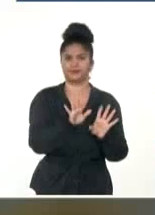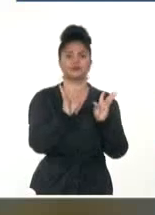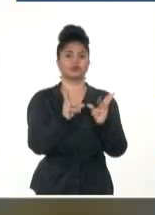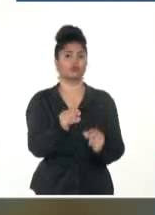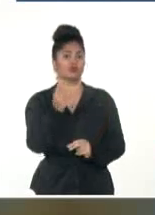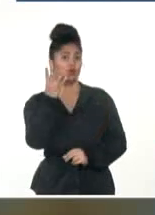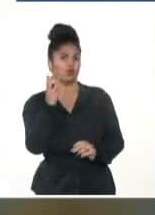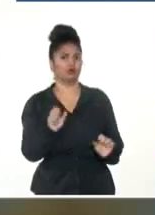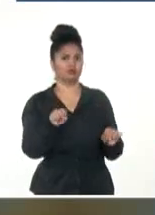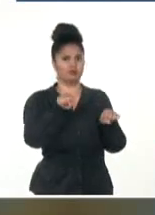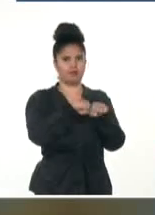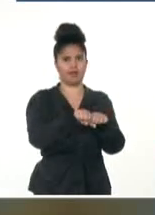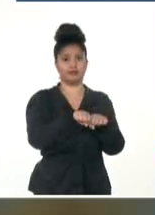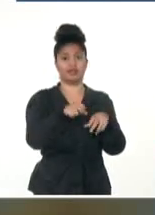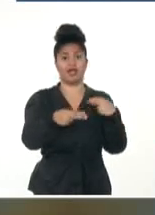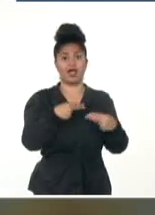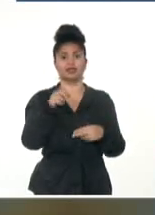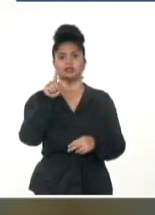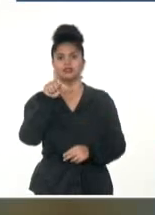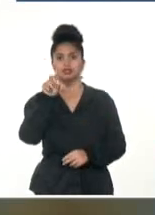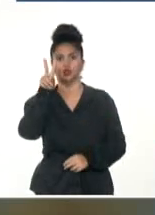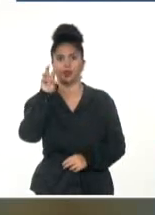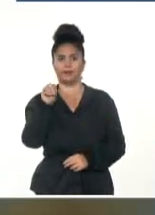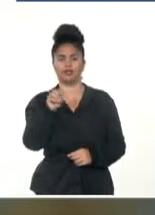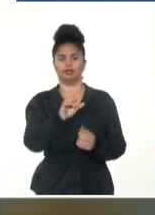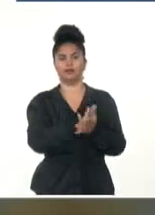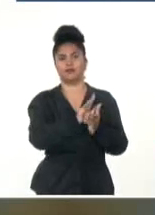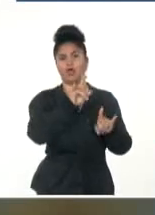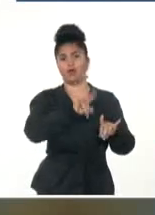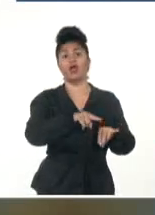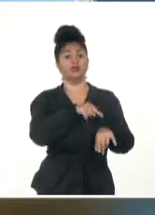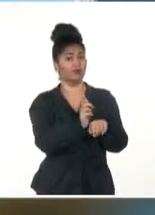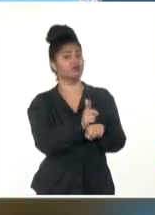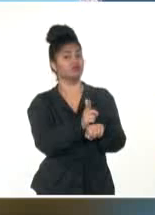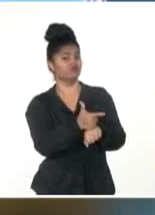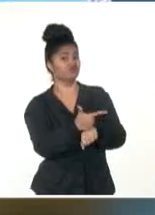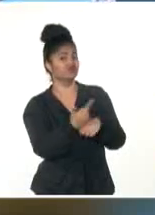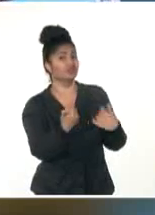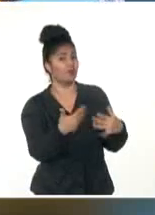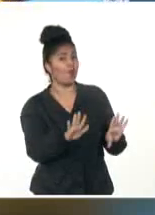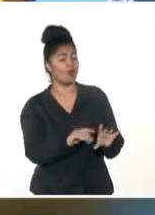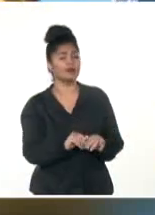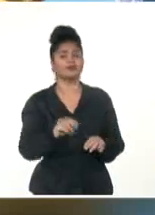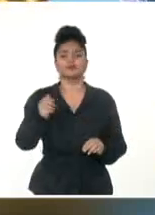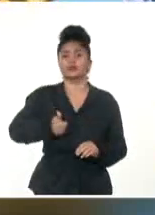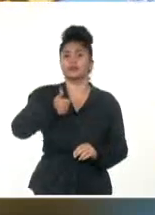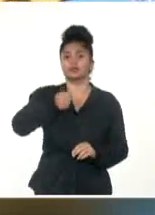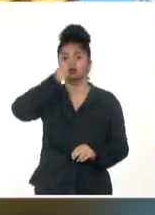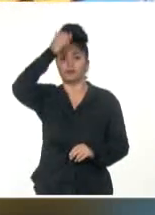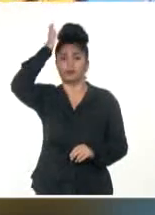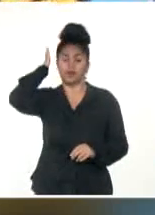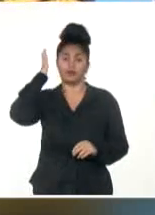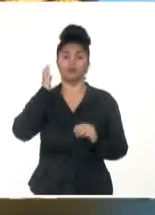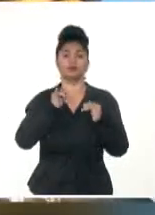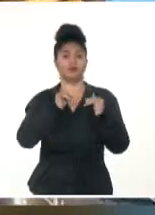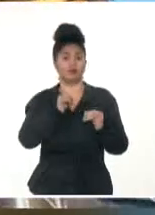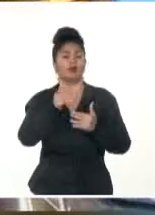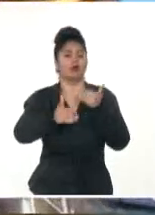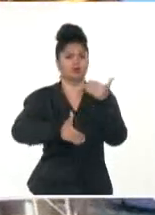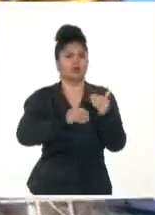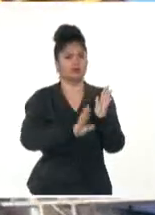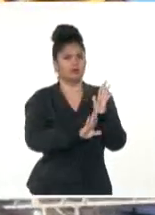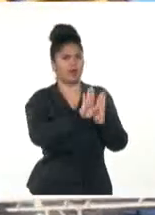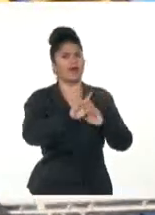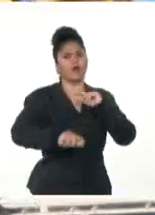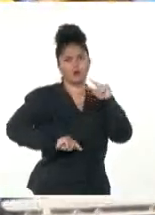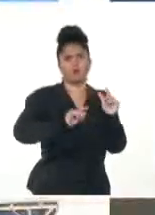sincronizó con 120 megawatts después de un buen mantenimiento". El presidente cubano también enfatizó que seguimos avanzando con paso